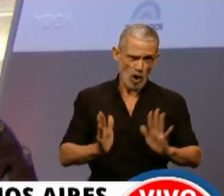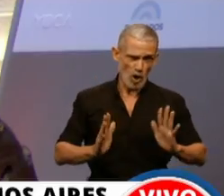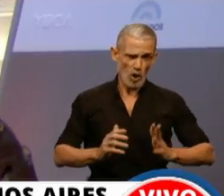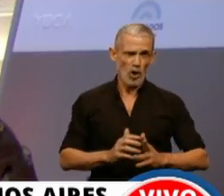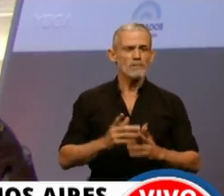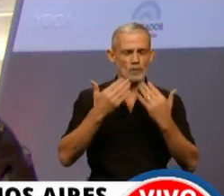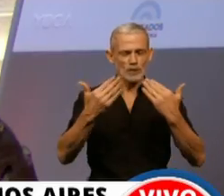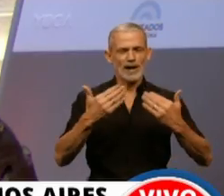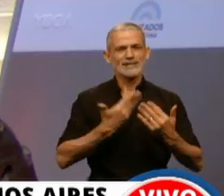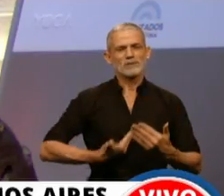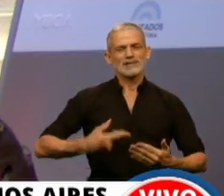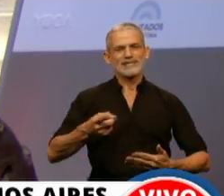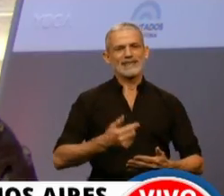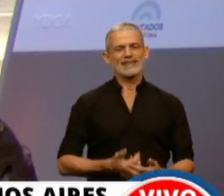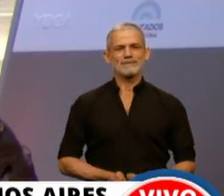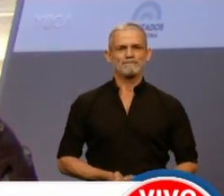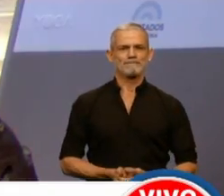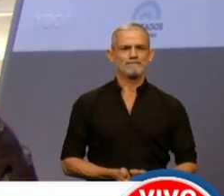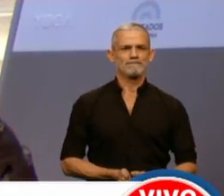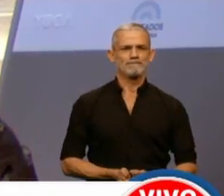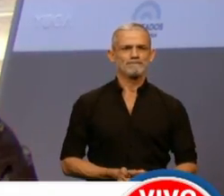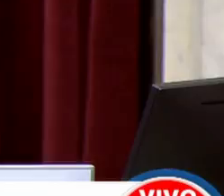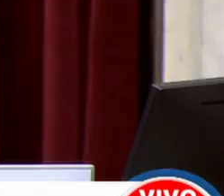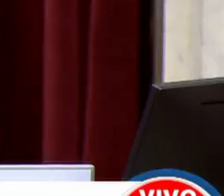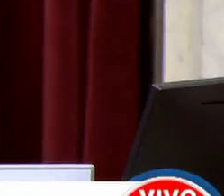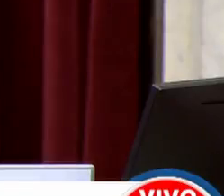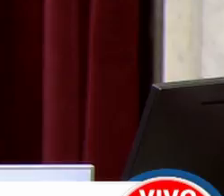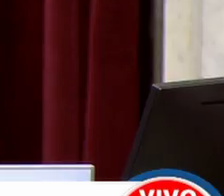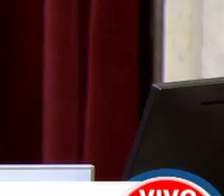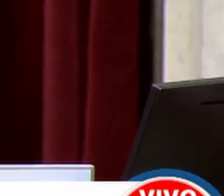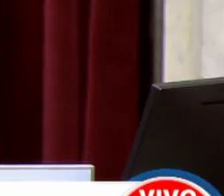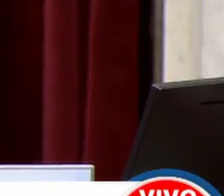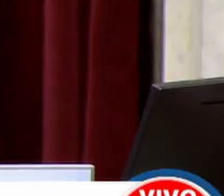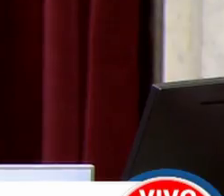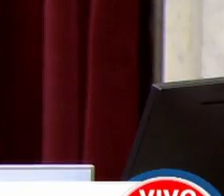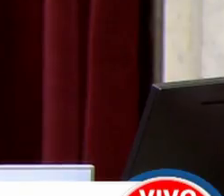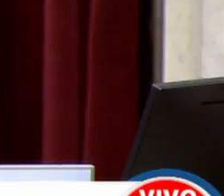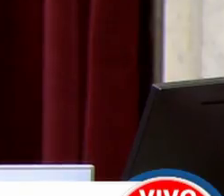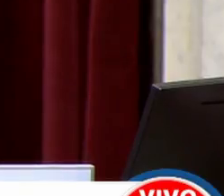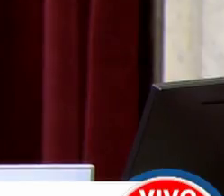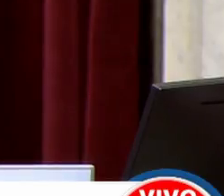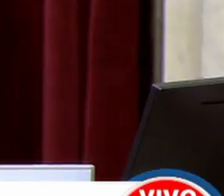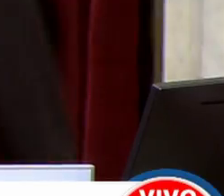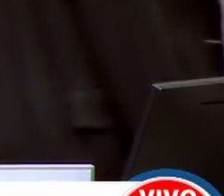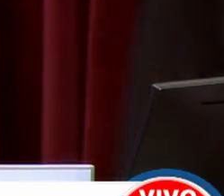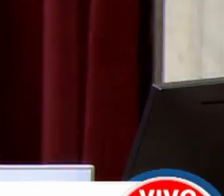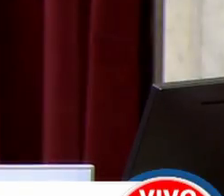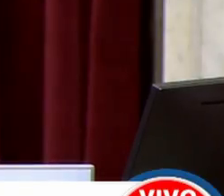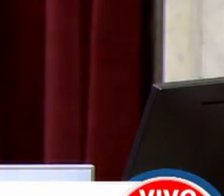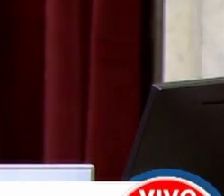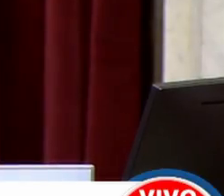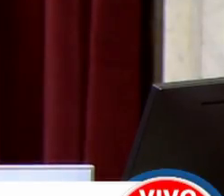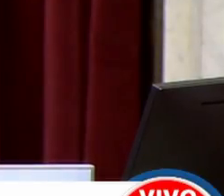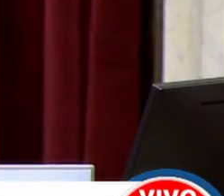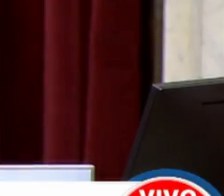gracias señor presidente gracias diputado giordano voy avisando a los diputados